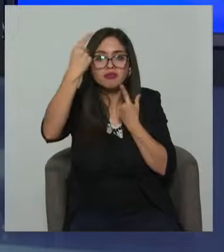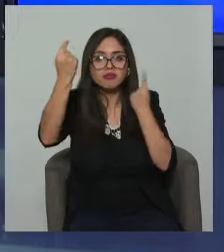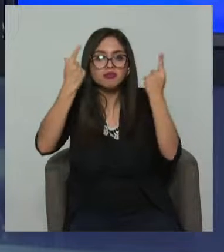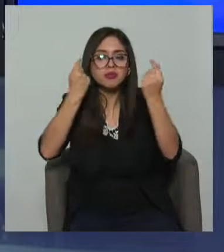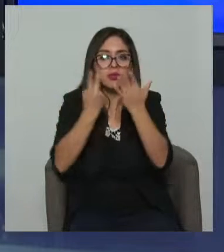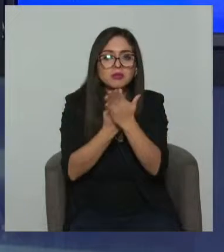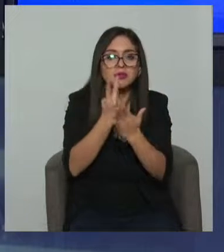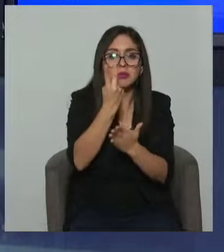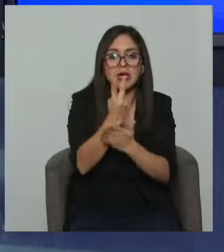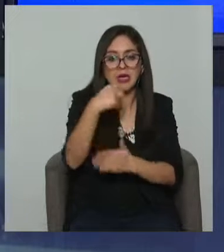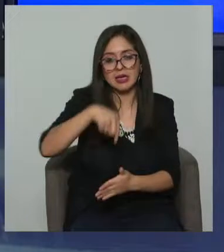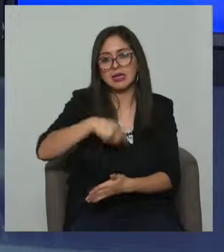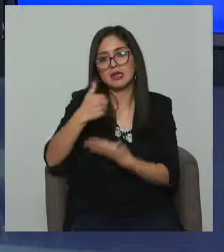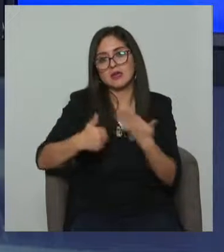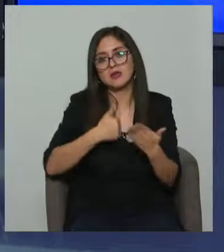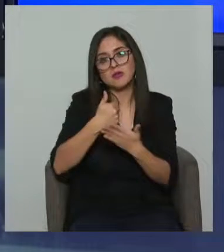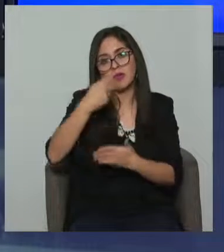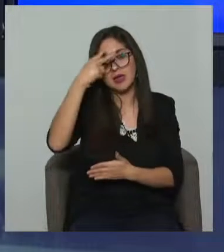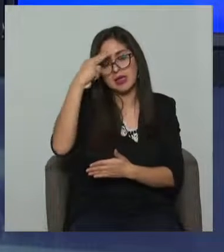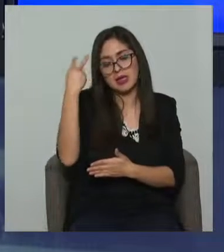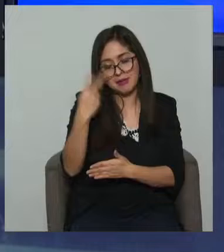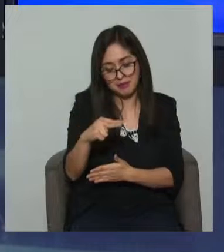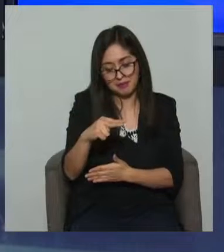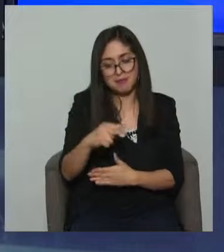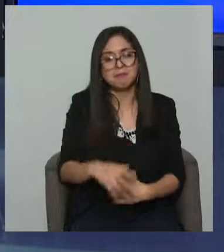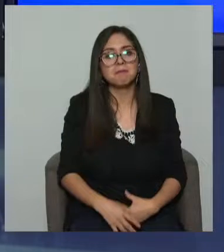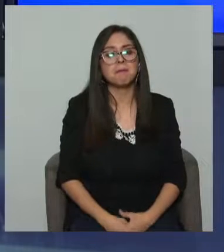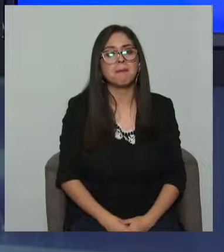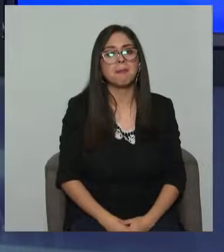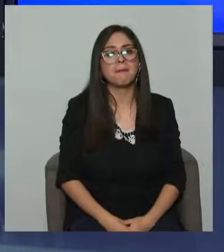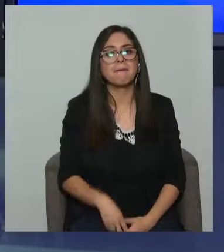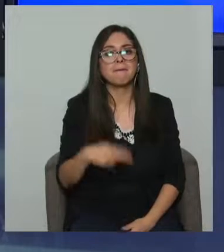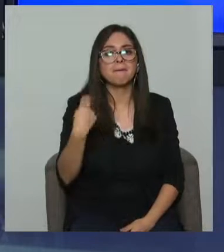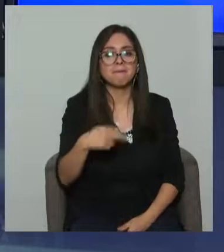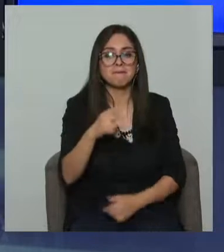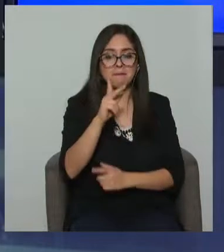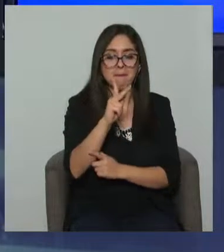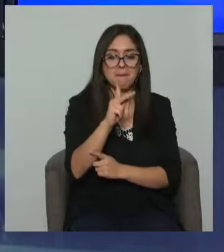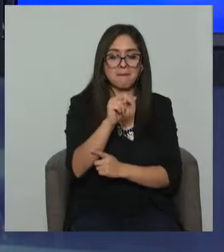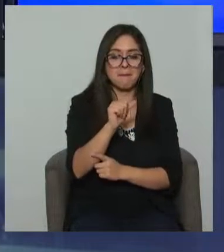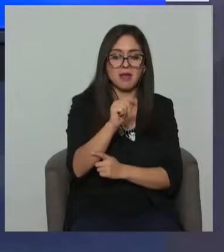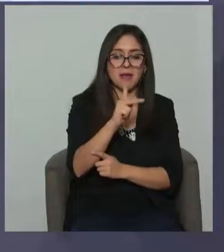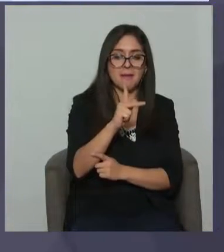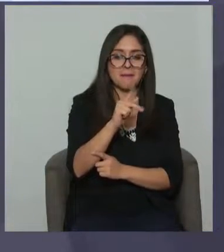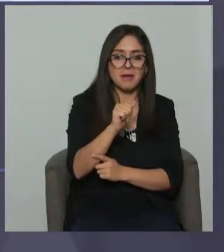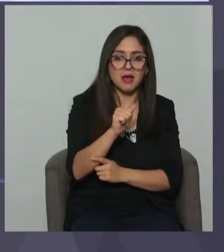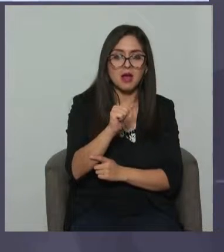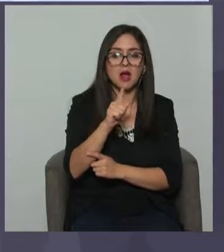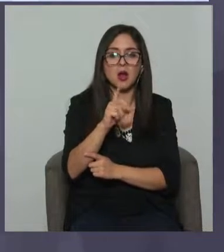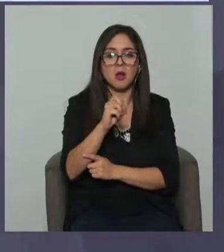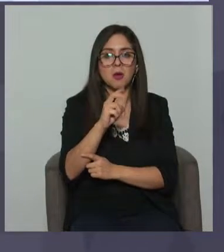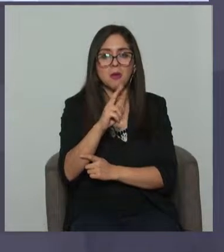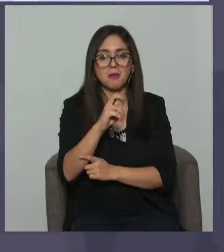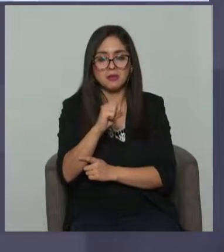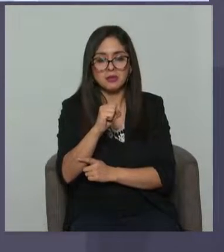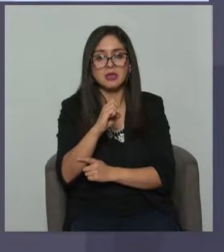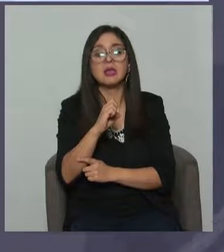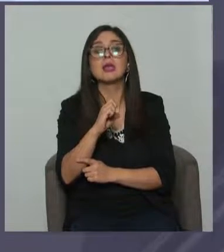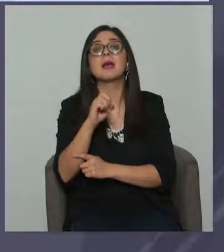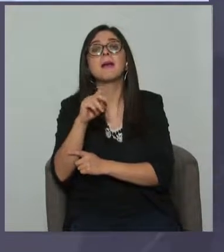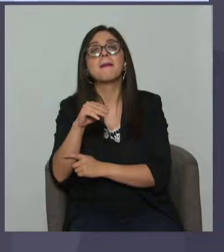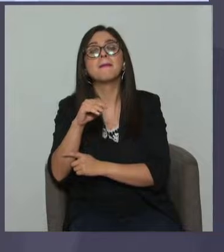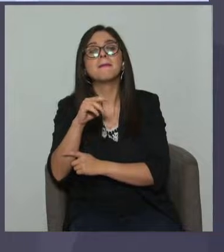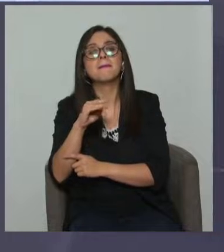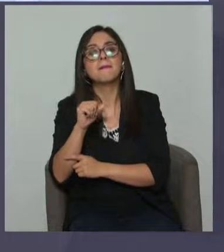de la ciudad, que será Papa Loves Mambo, en donde hay música y hay